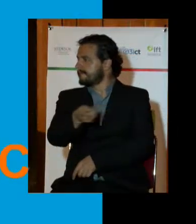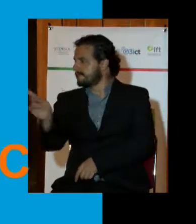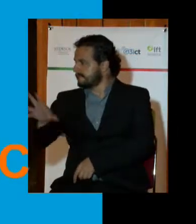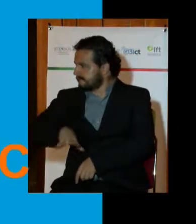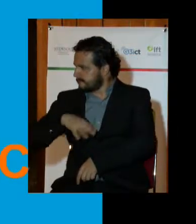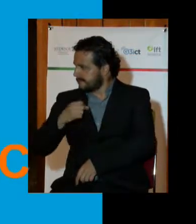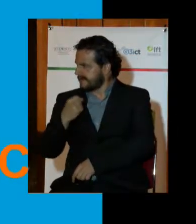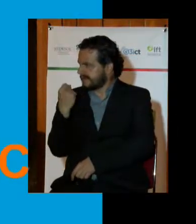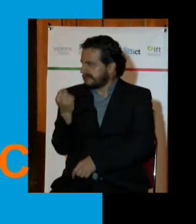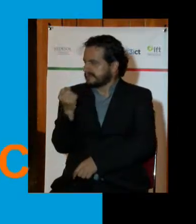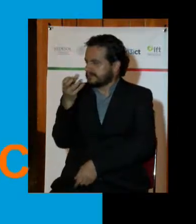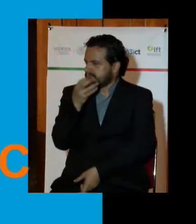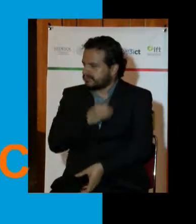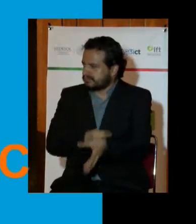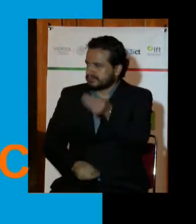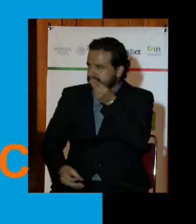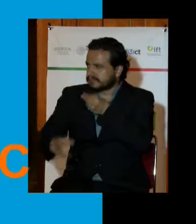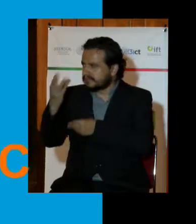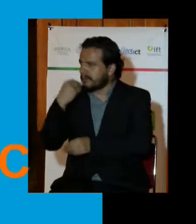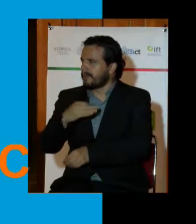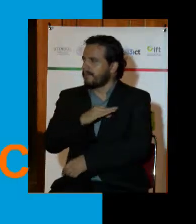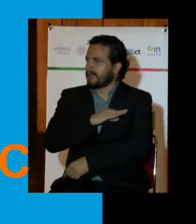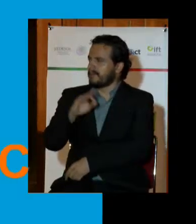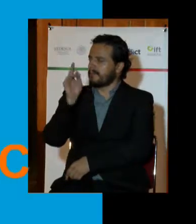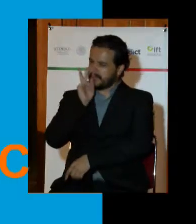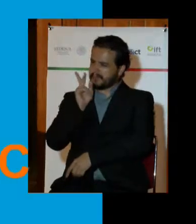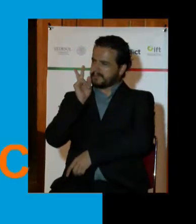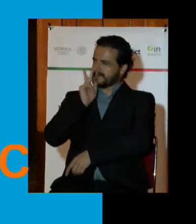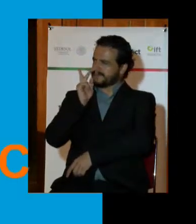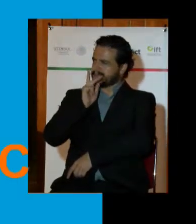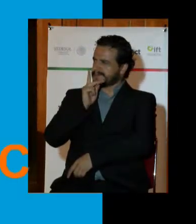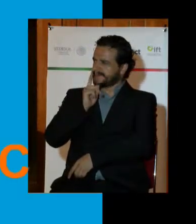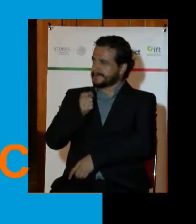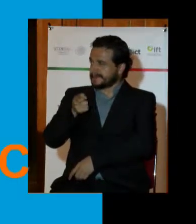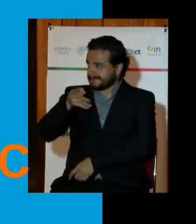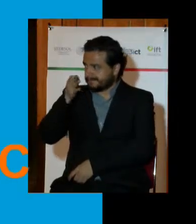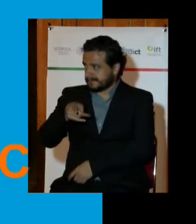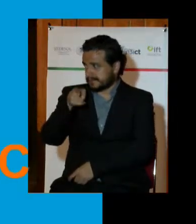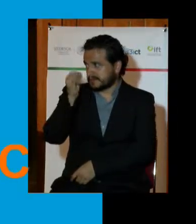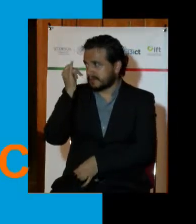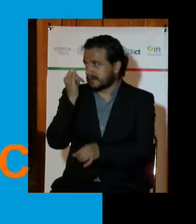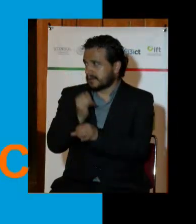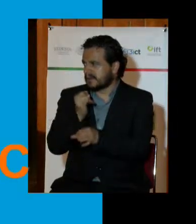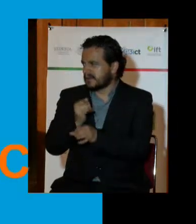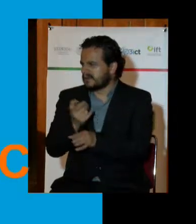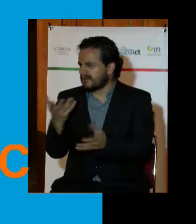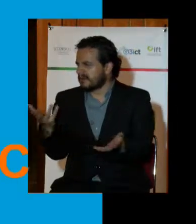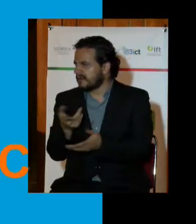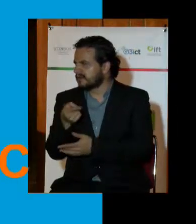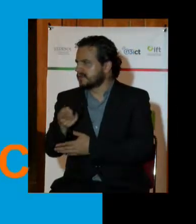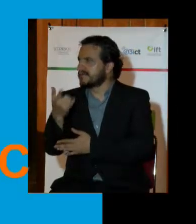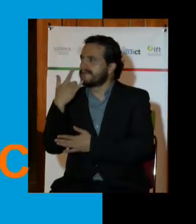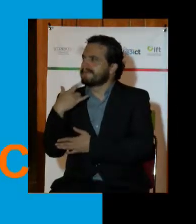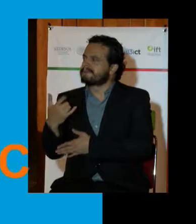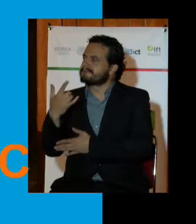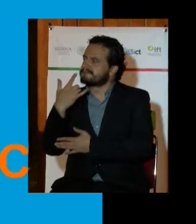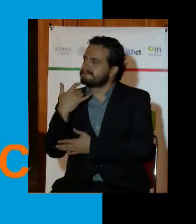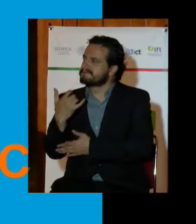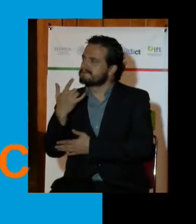adelante. Nosotros vamos a aprender en diferentes lecciones y vamos a seguir mejorando. Las personas piensan que el Internet tal vez nada más